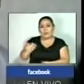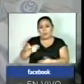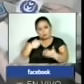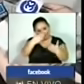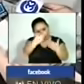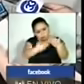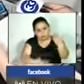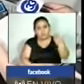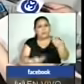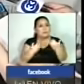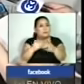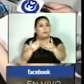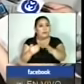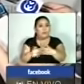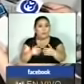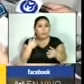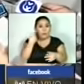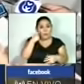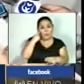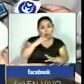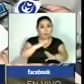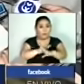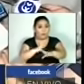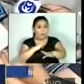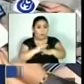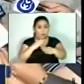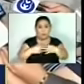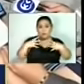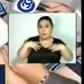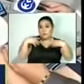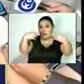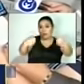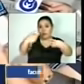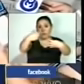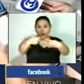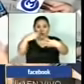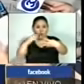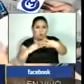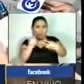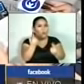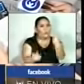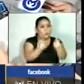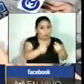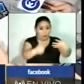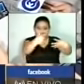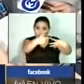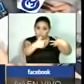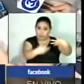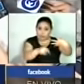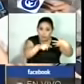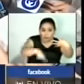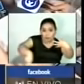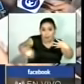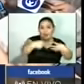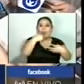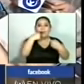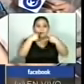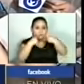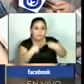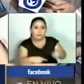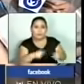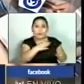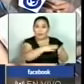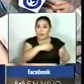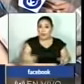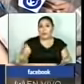de ellas, ¿verdad? Pero según la Ley de Protección Civil y el Código de Salud, las medidas a quien le corresponde dictarlas es al